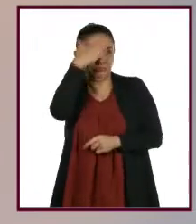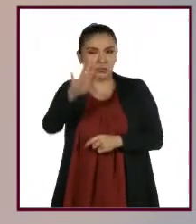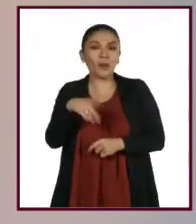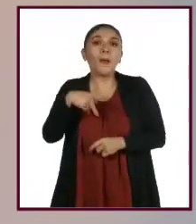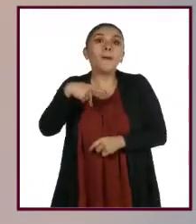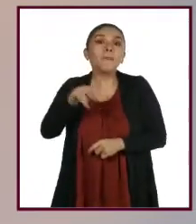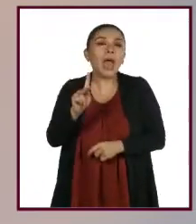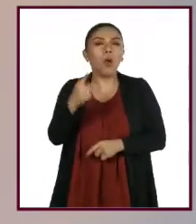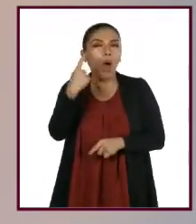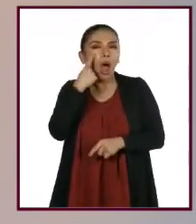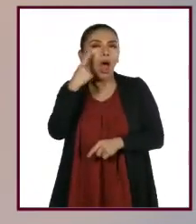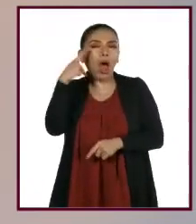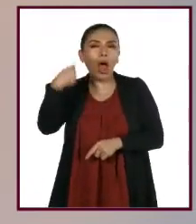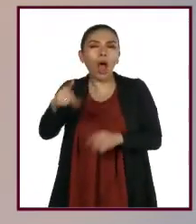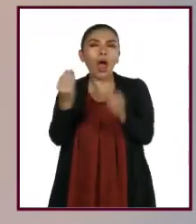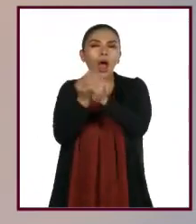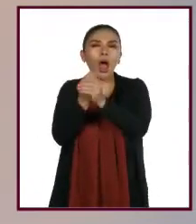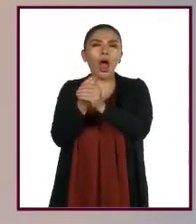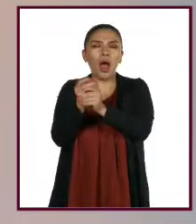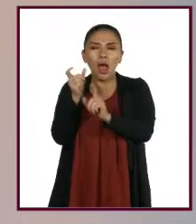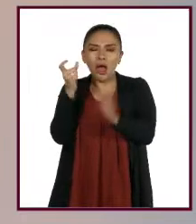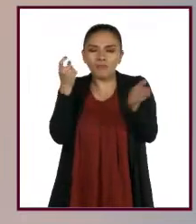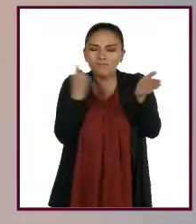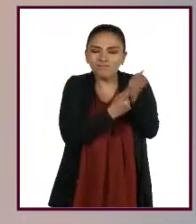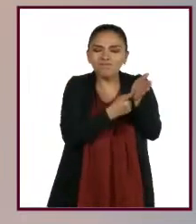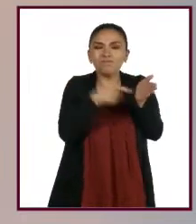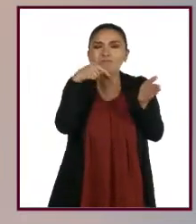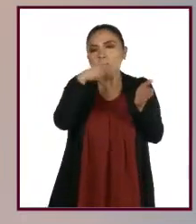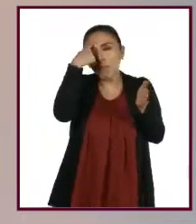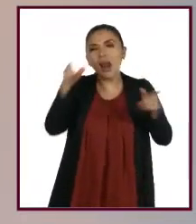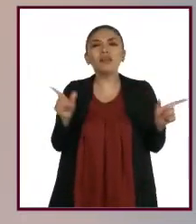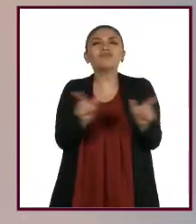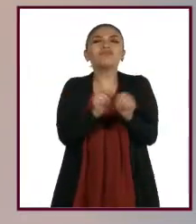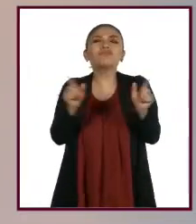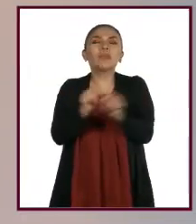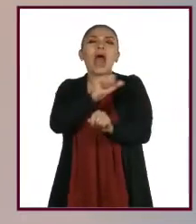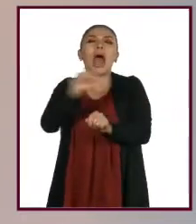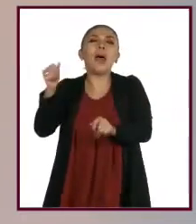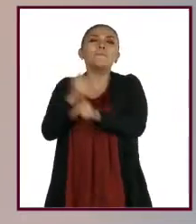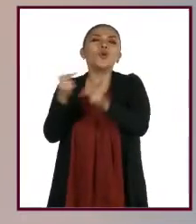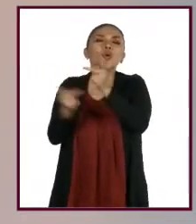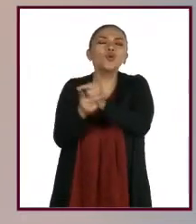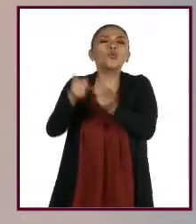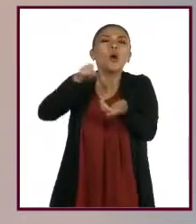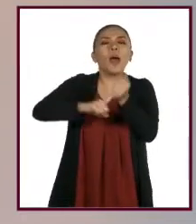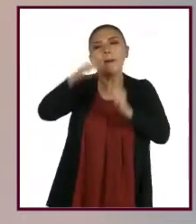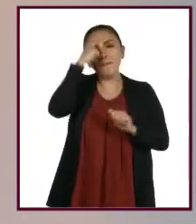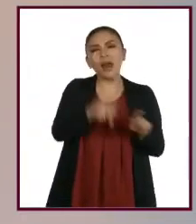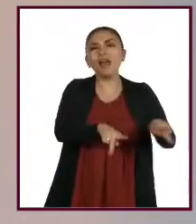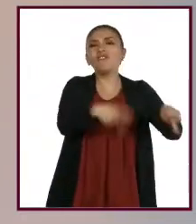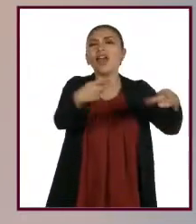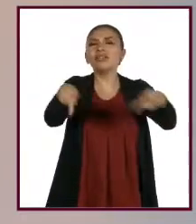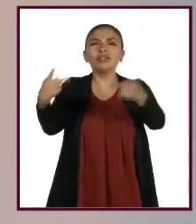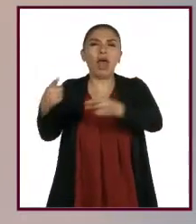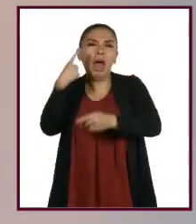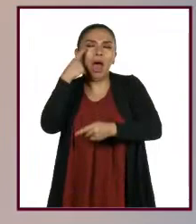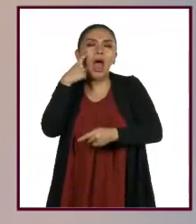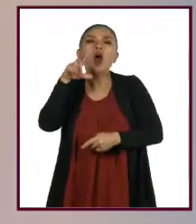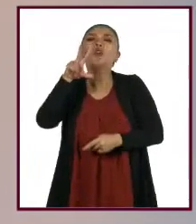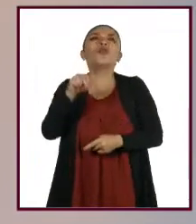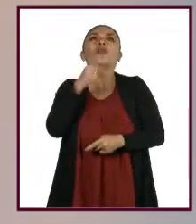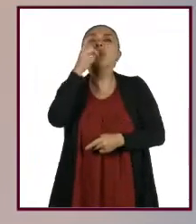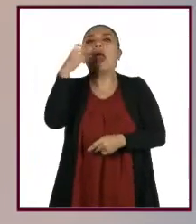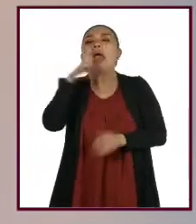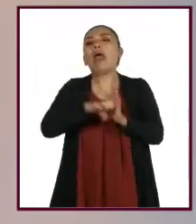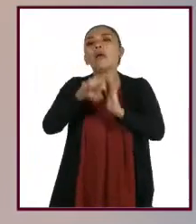pero generalmente este tipo de siglas se usan para abreviar los productos que pudieran estar comercializados y no decir, por